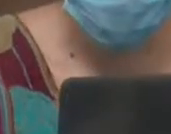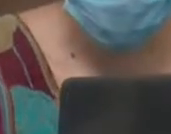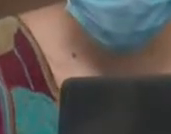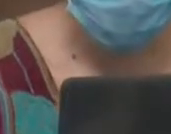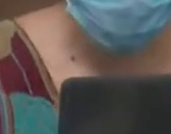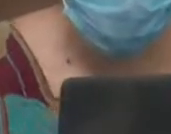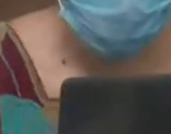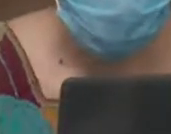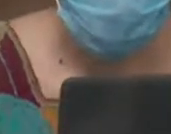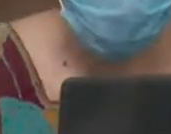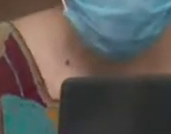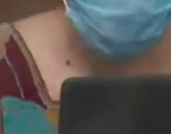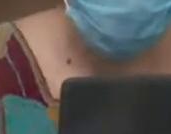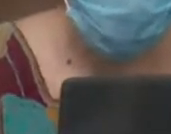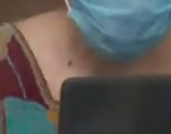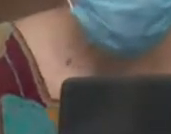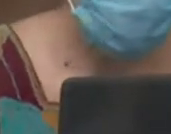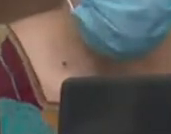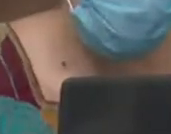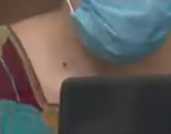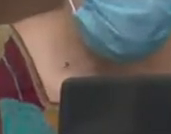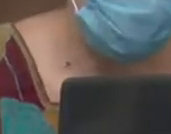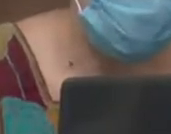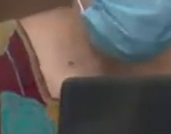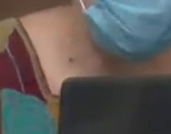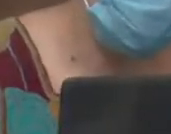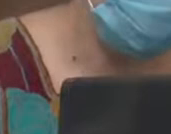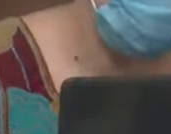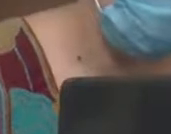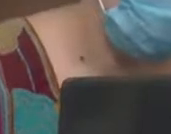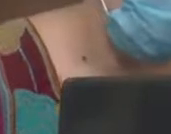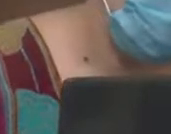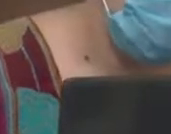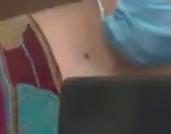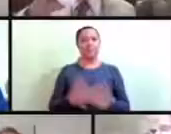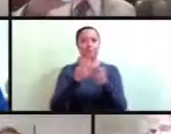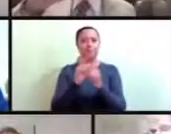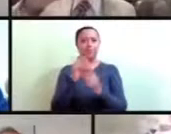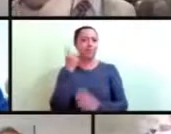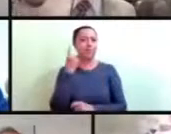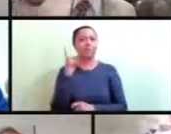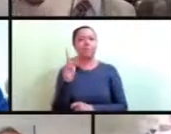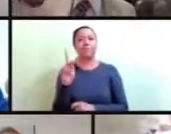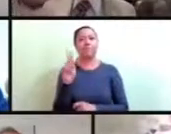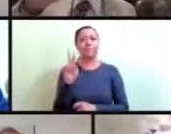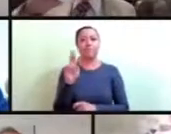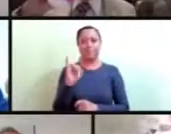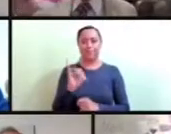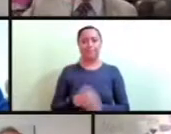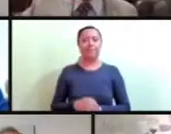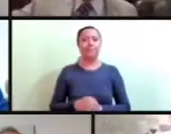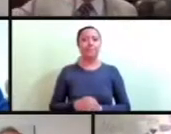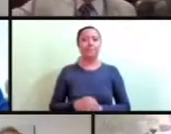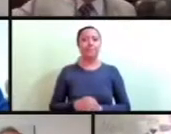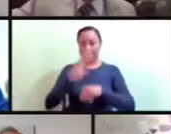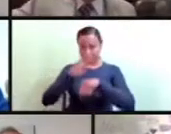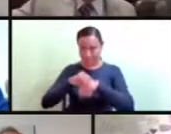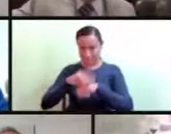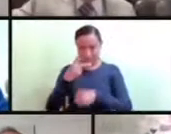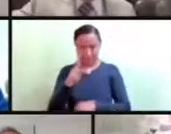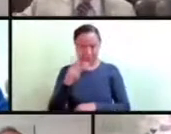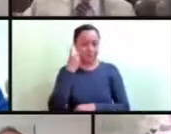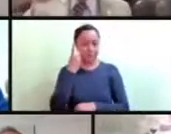Case, del Grupo Parlamentario del Partido Revolucionario Institucional. Adelante, diputado. Con su venia, Presidenta, buenos días, compañeras